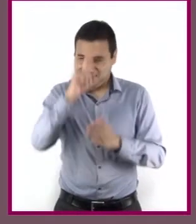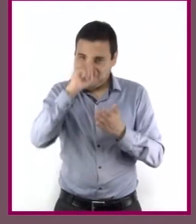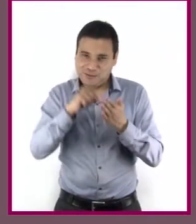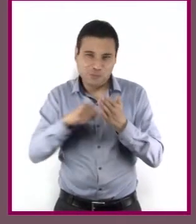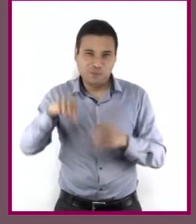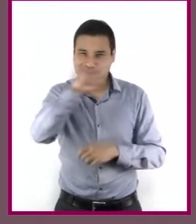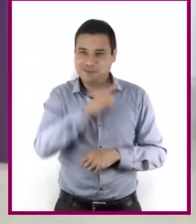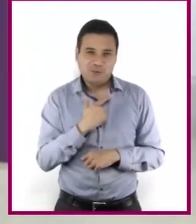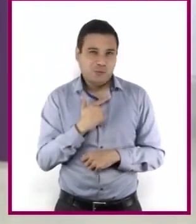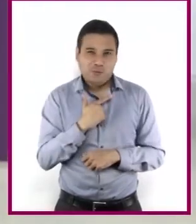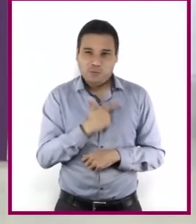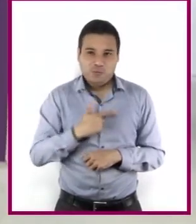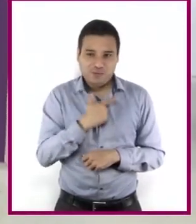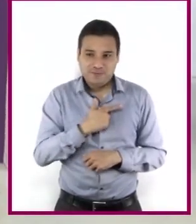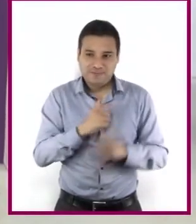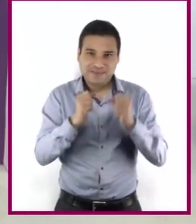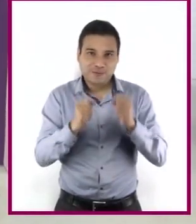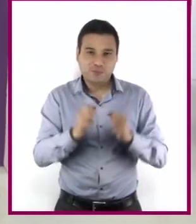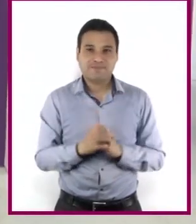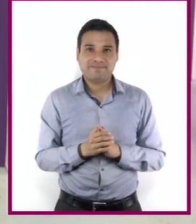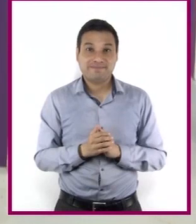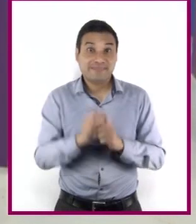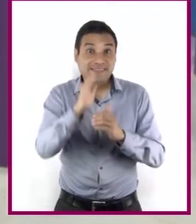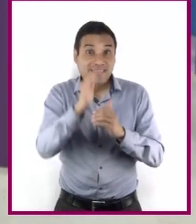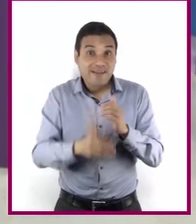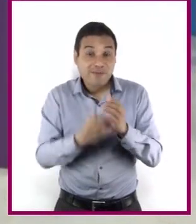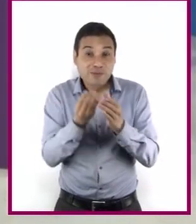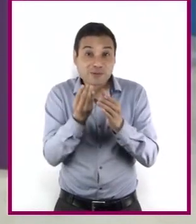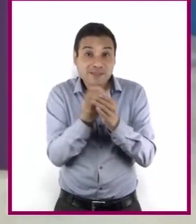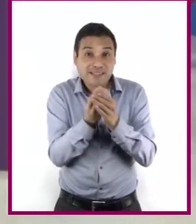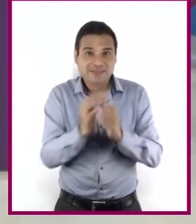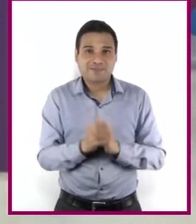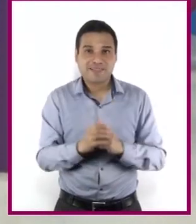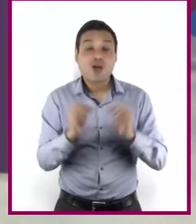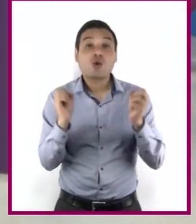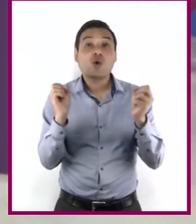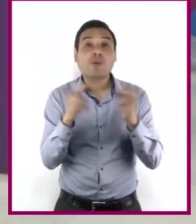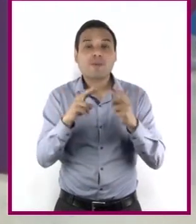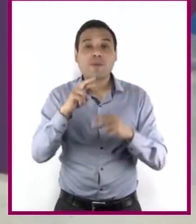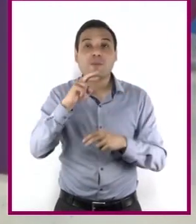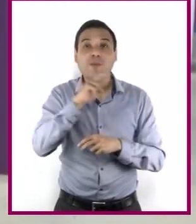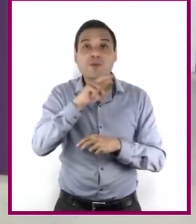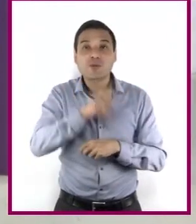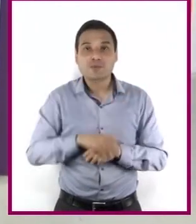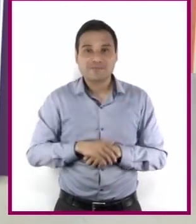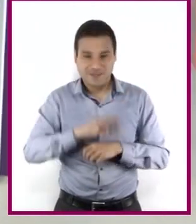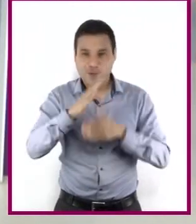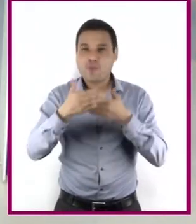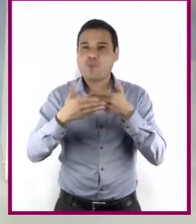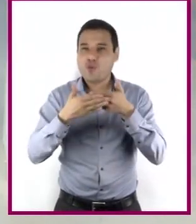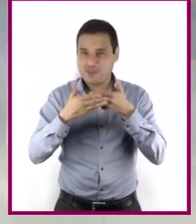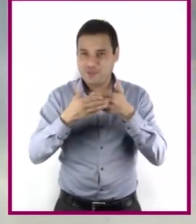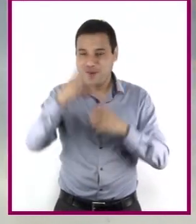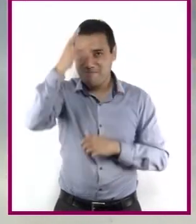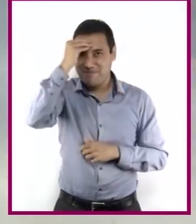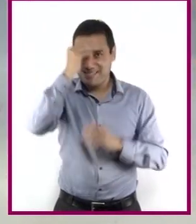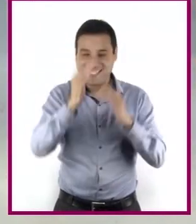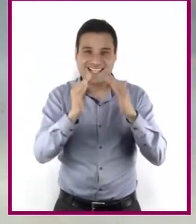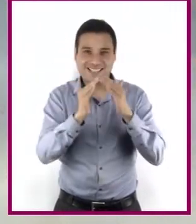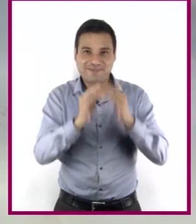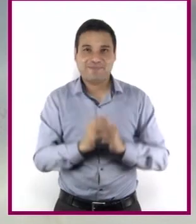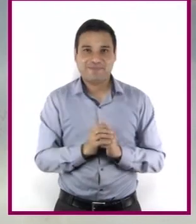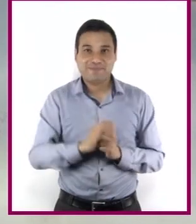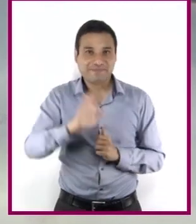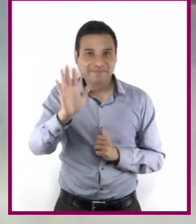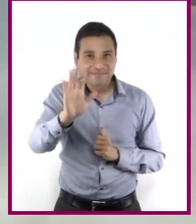la atención. ¡Listo! Hemos terminado. Nos vemos muy pronto en una sesión más de Aprende en